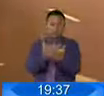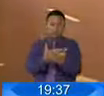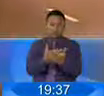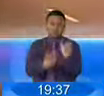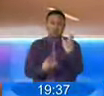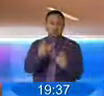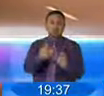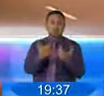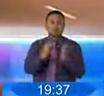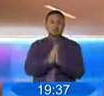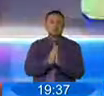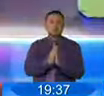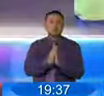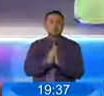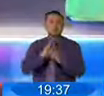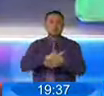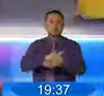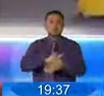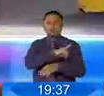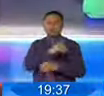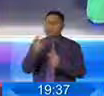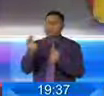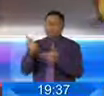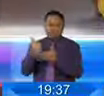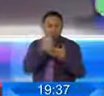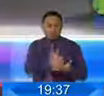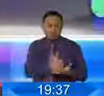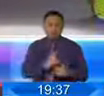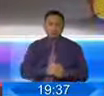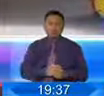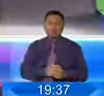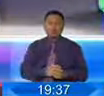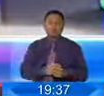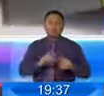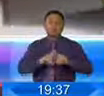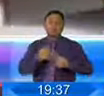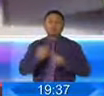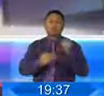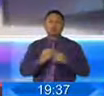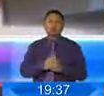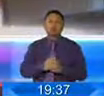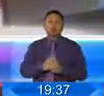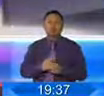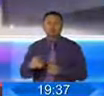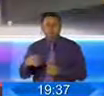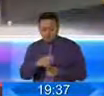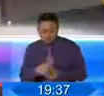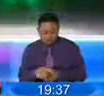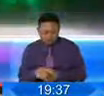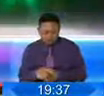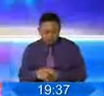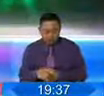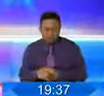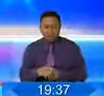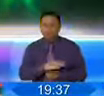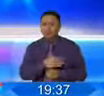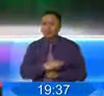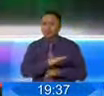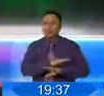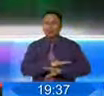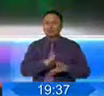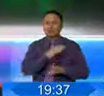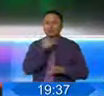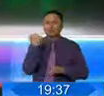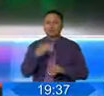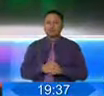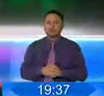populacho exigió a los paramédicos que lo atendieran, pero únicamente se comprobó su deceso. La ambulancia